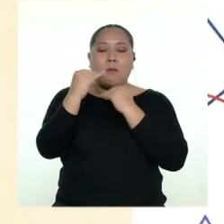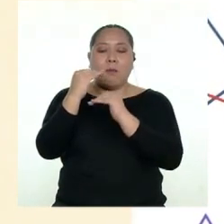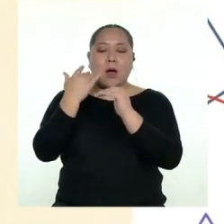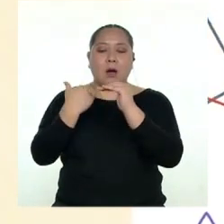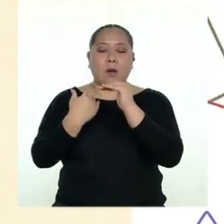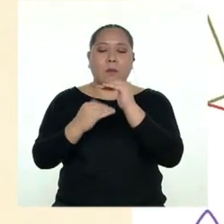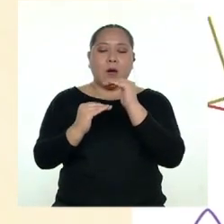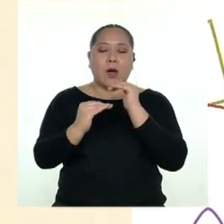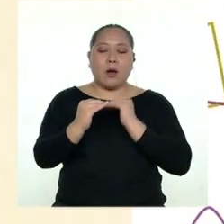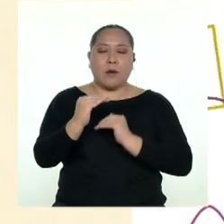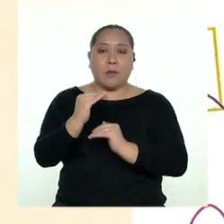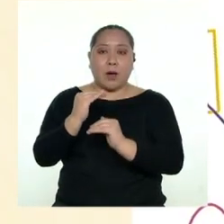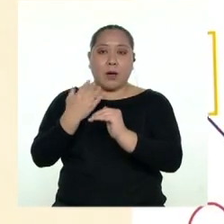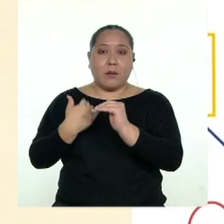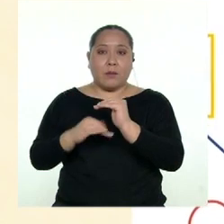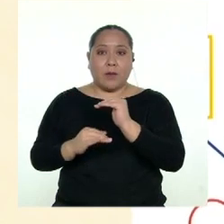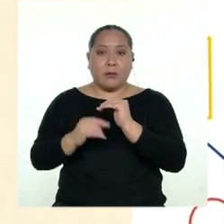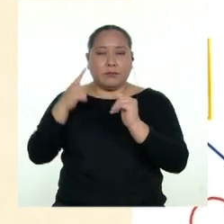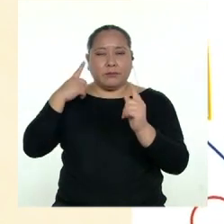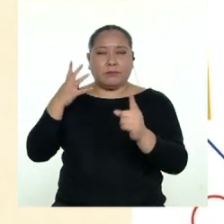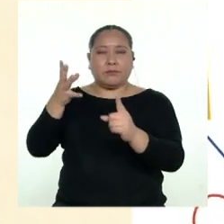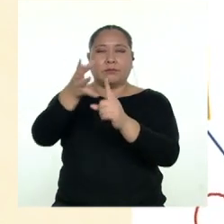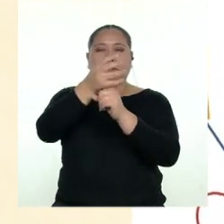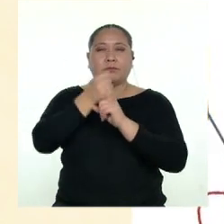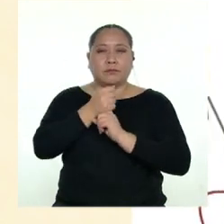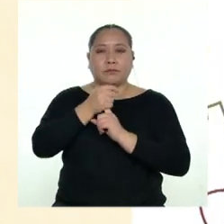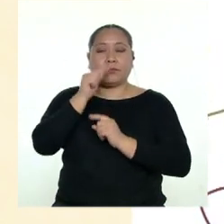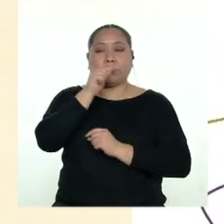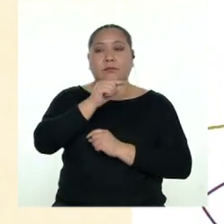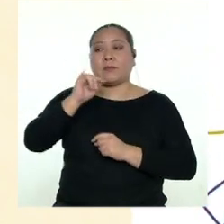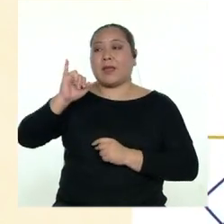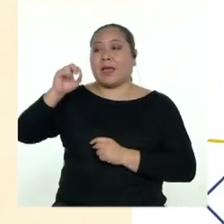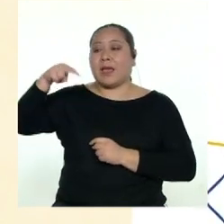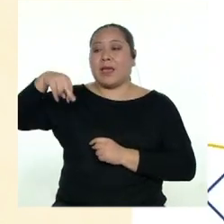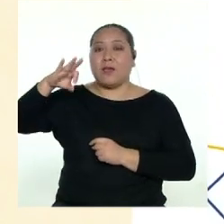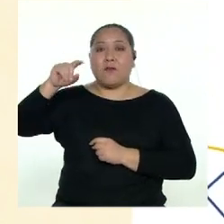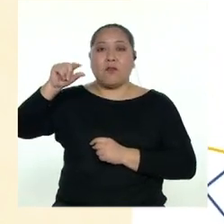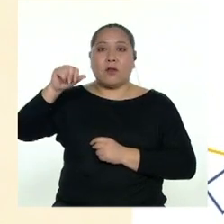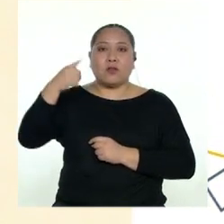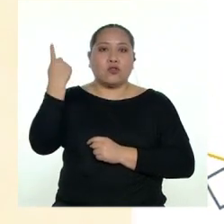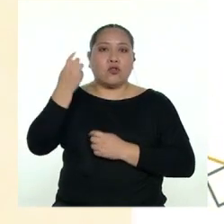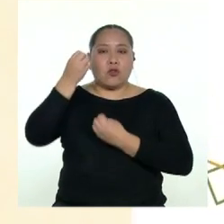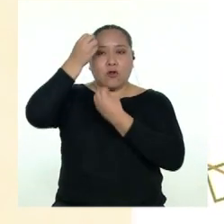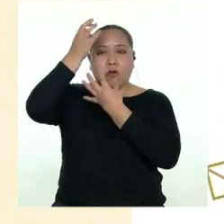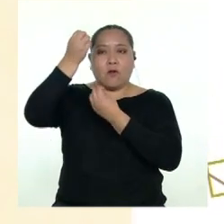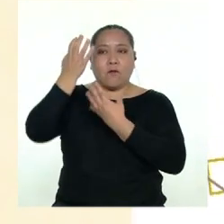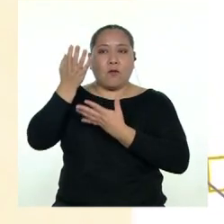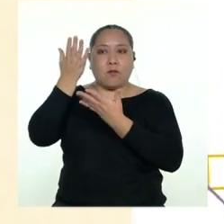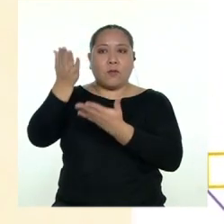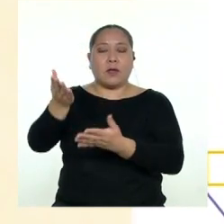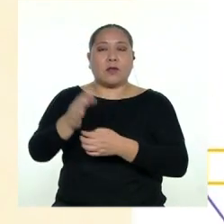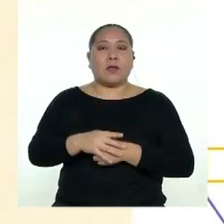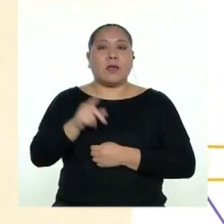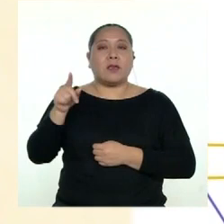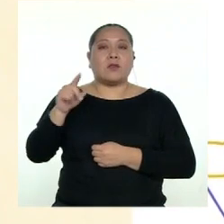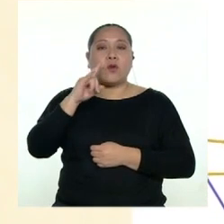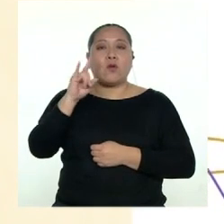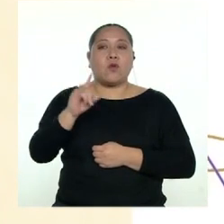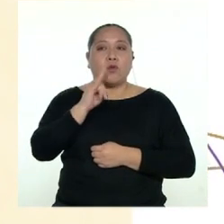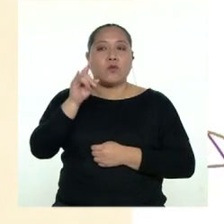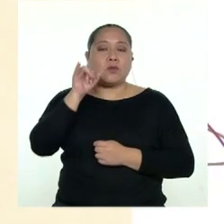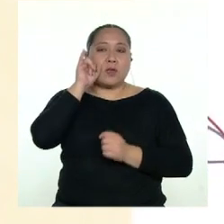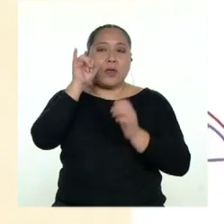para llegar a un resultado. La intención de la infografía es informar, y por su naturaleza exige el uso de